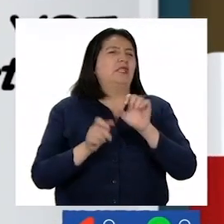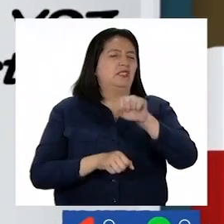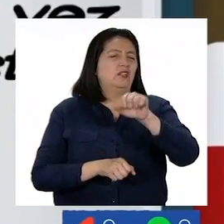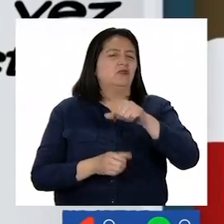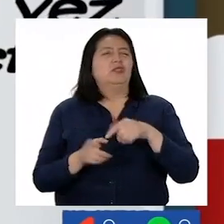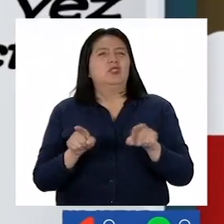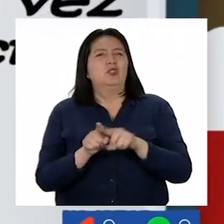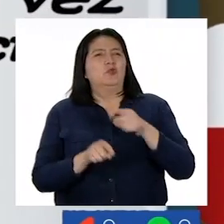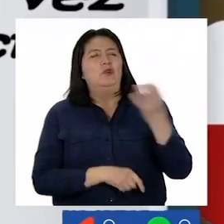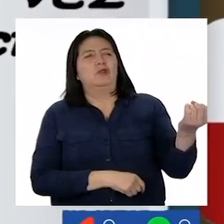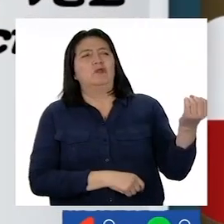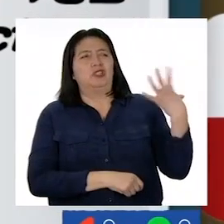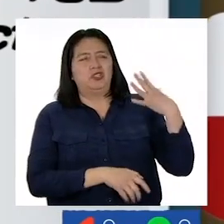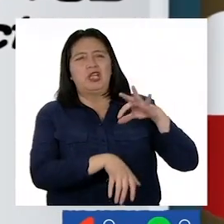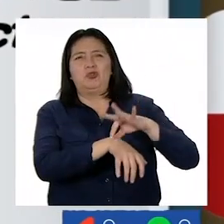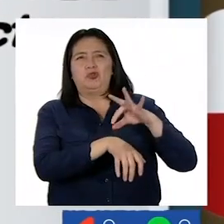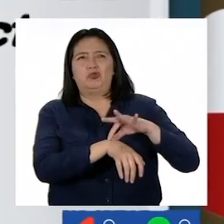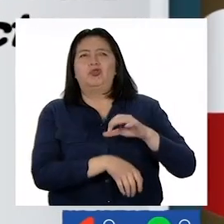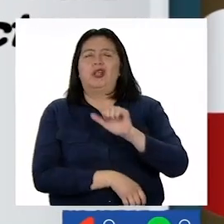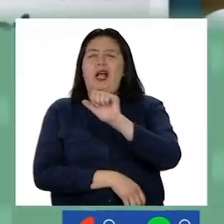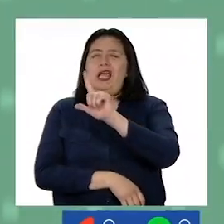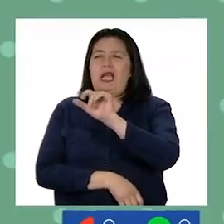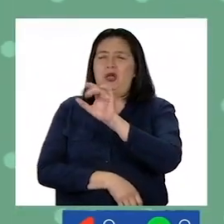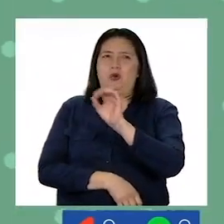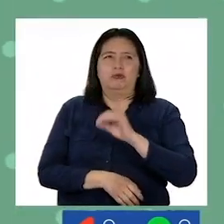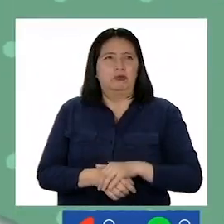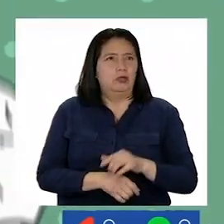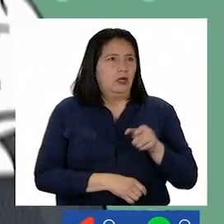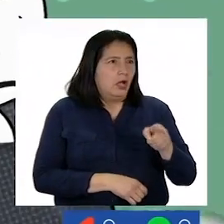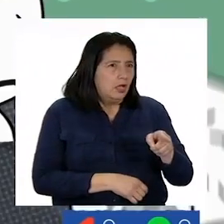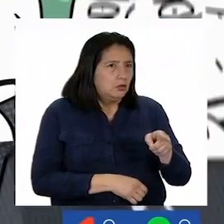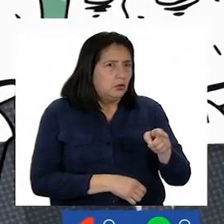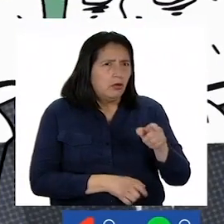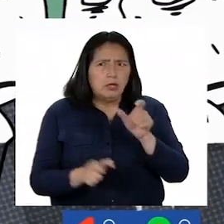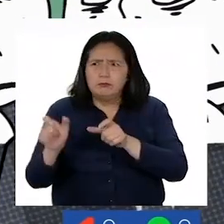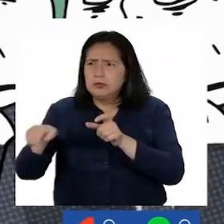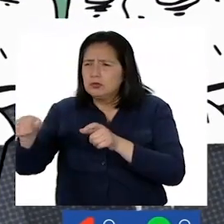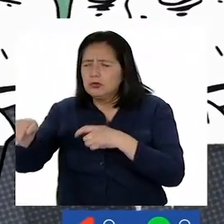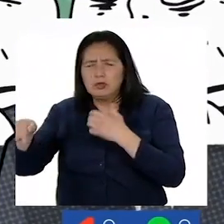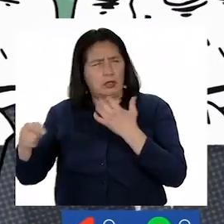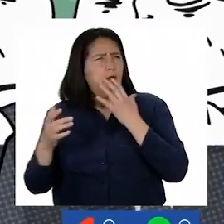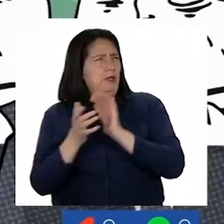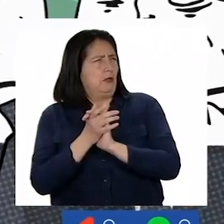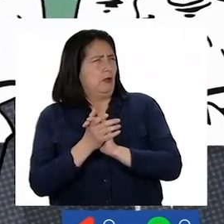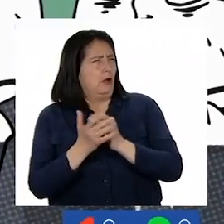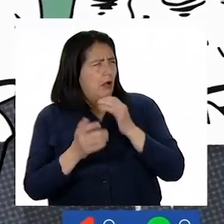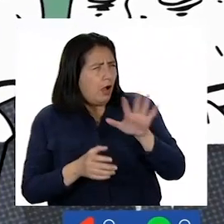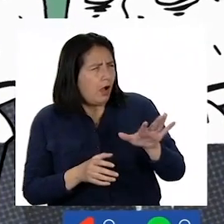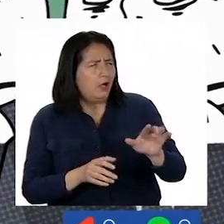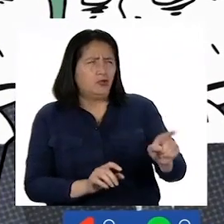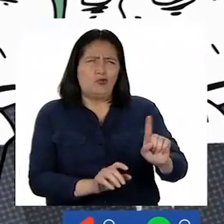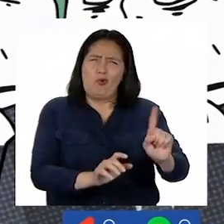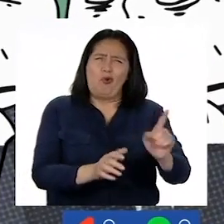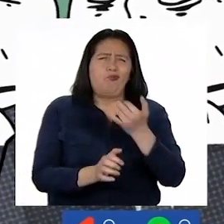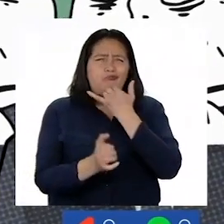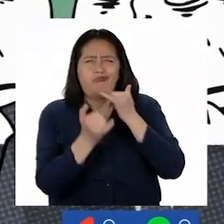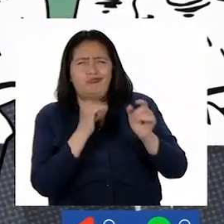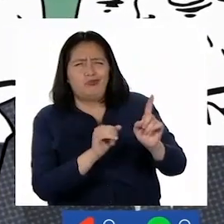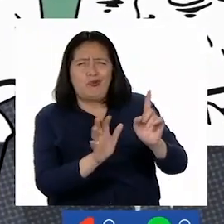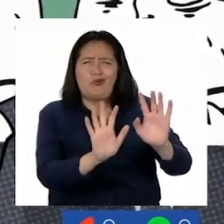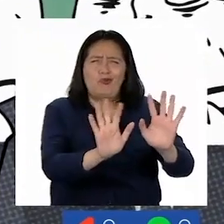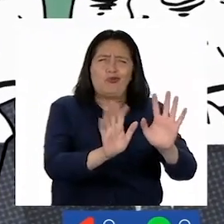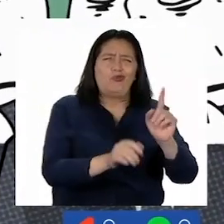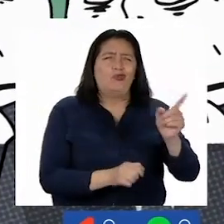una vez lo oí decir al doctor Alaco. Esto causó asombro en sus amigos, que trataban de convencerlo de que